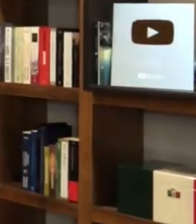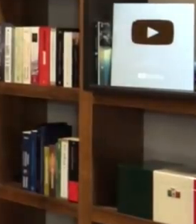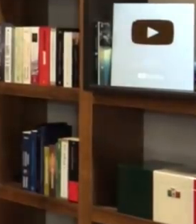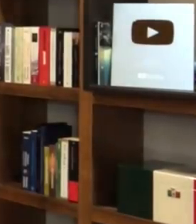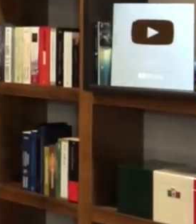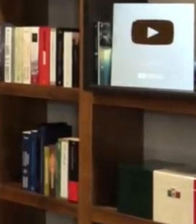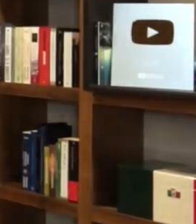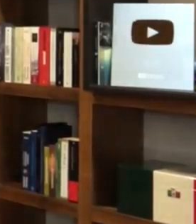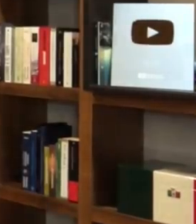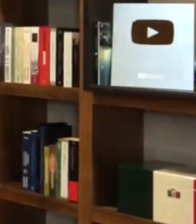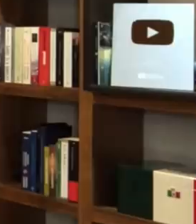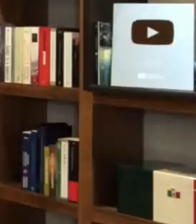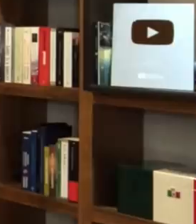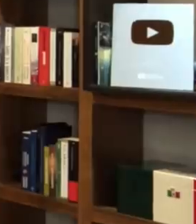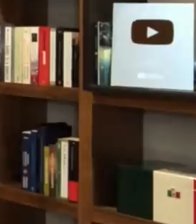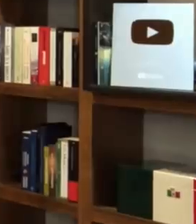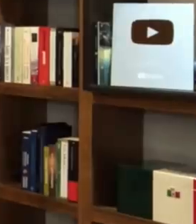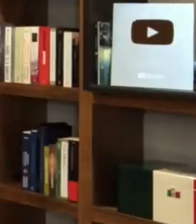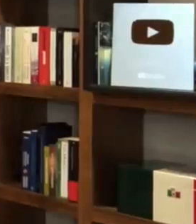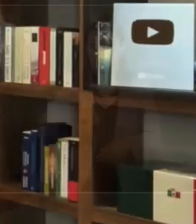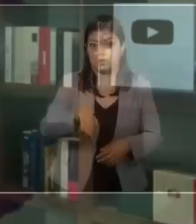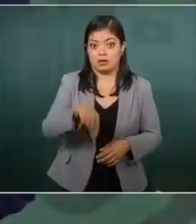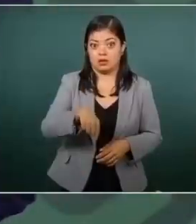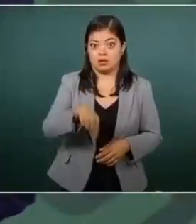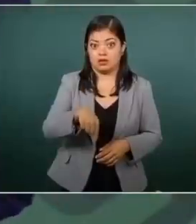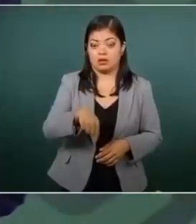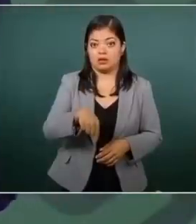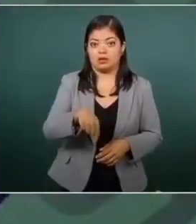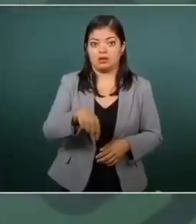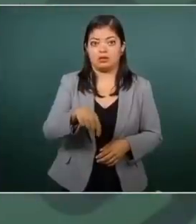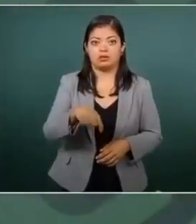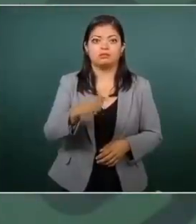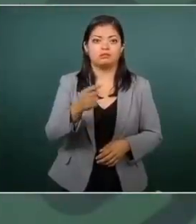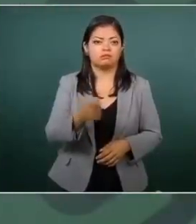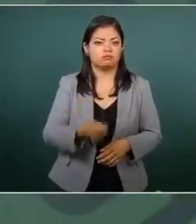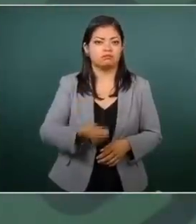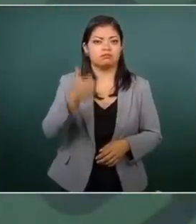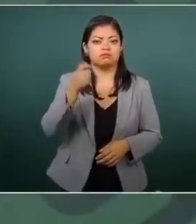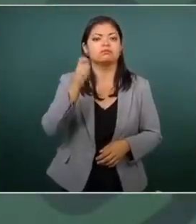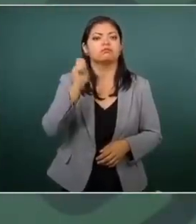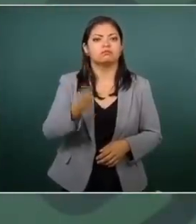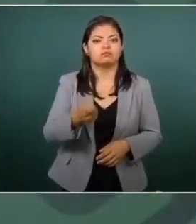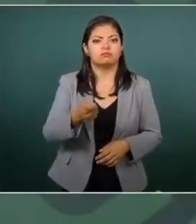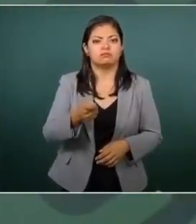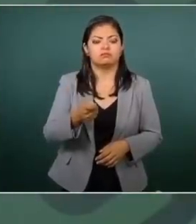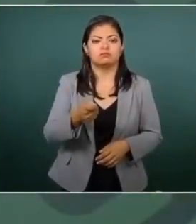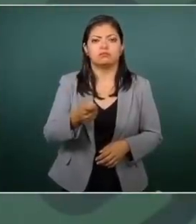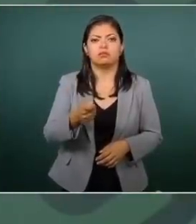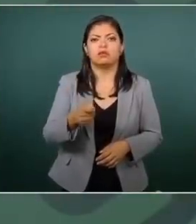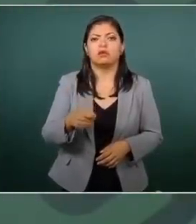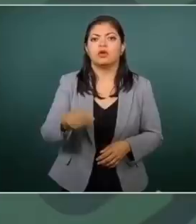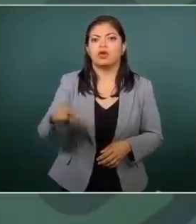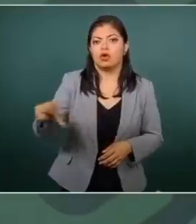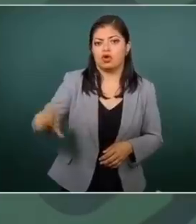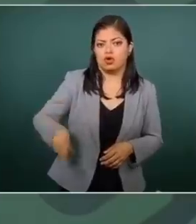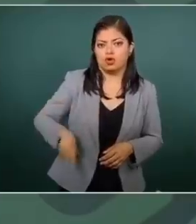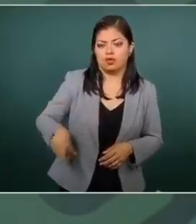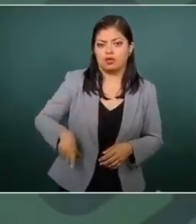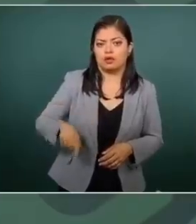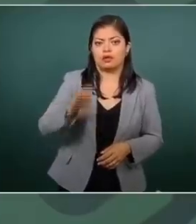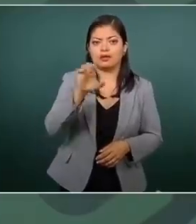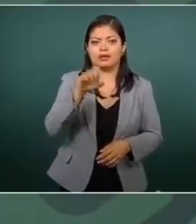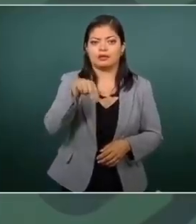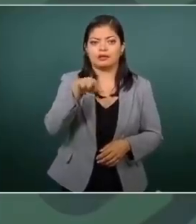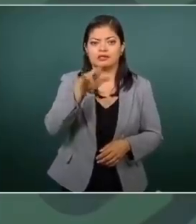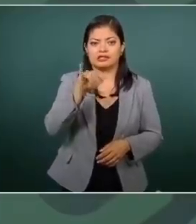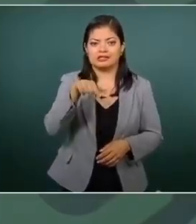declarará el presidente de lópez obrador insistió hoy en que la llegada a méxico del oso ya va a ayudar para que no se repitan